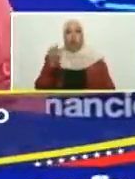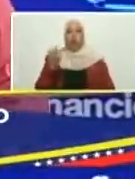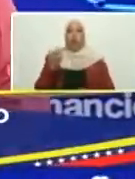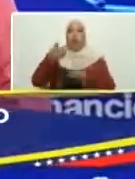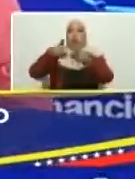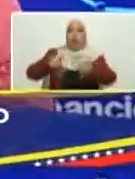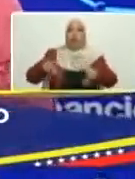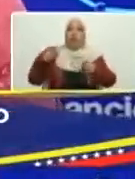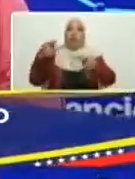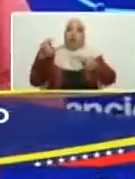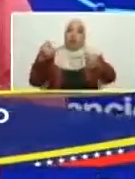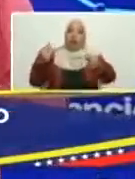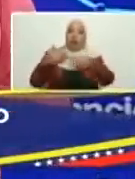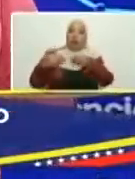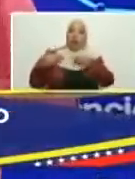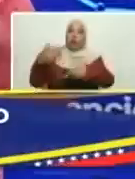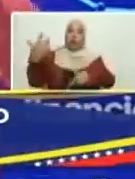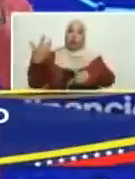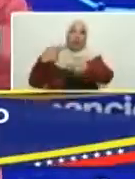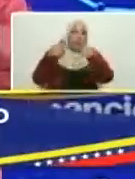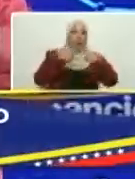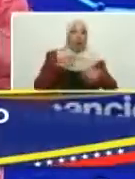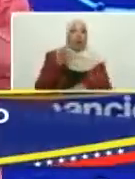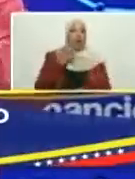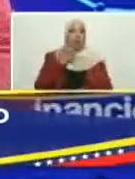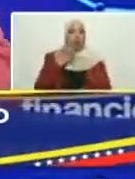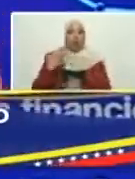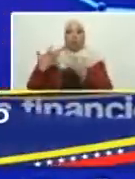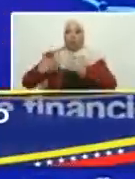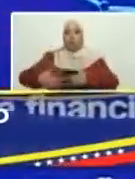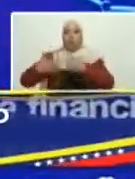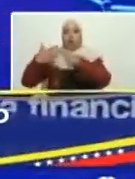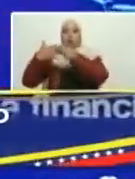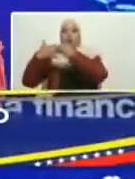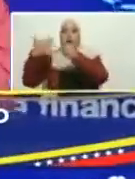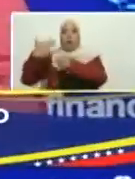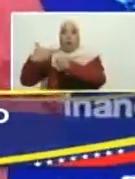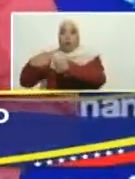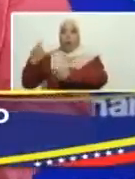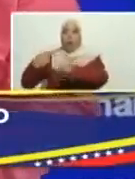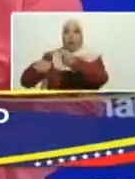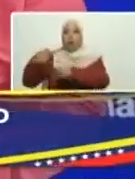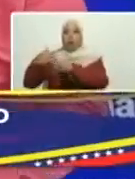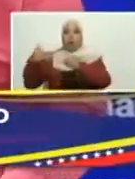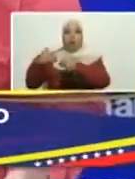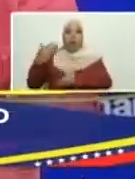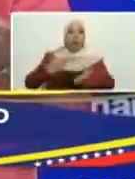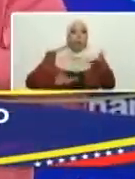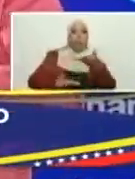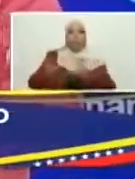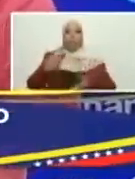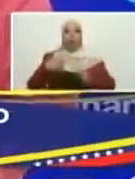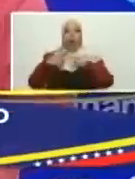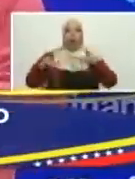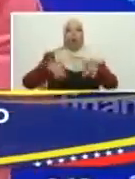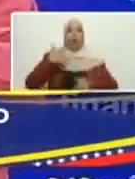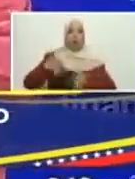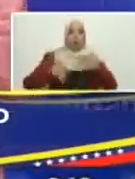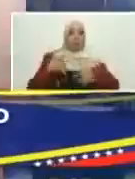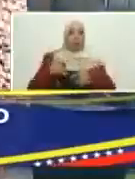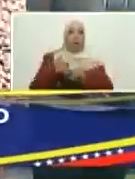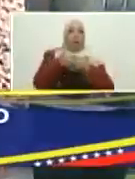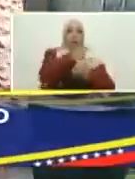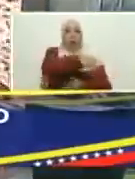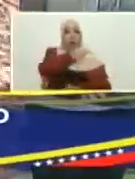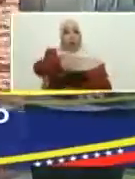posibles, creados y captados. Con los mismos principios enfrentamos la etapa de la resistencia y ahora vamos entrando en una nueva